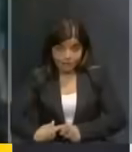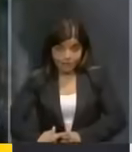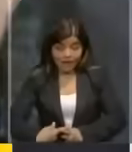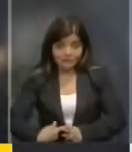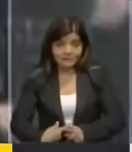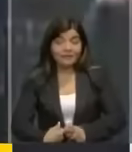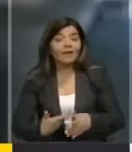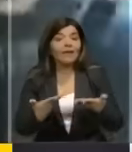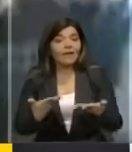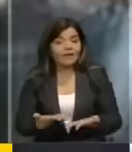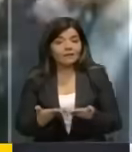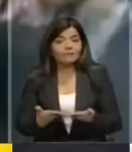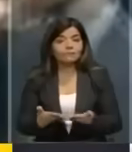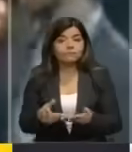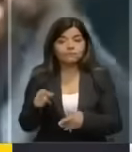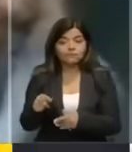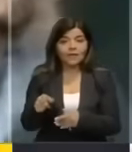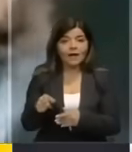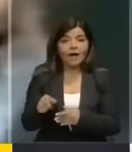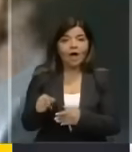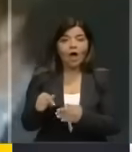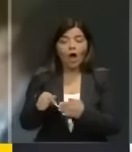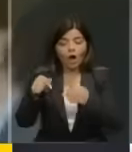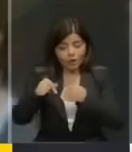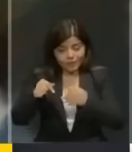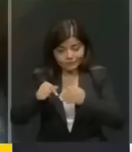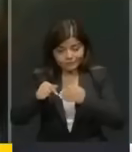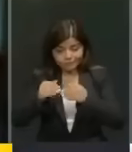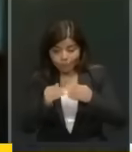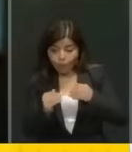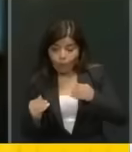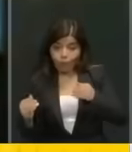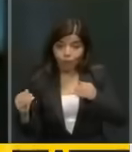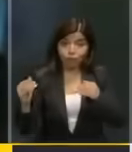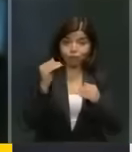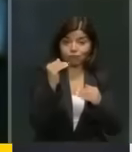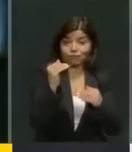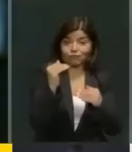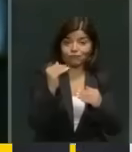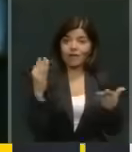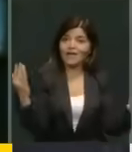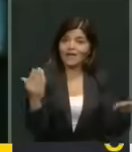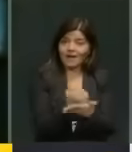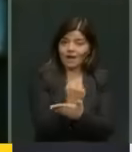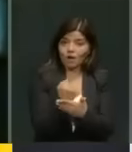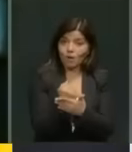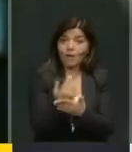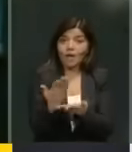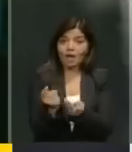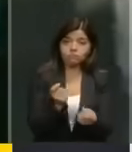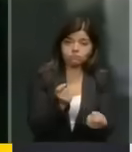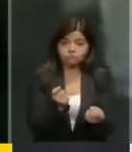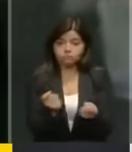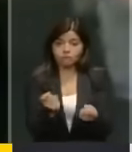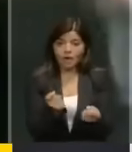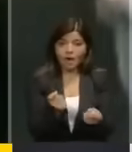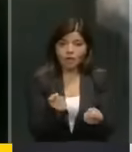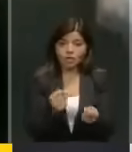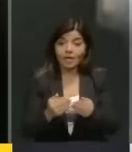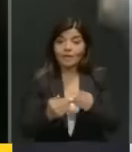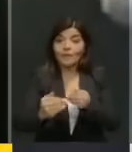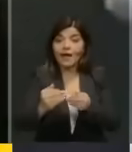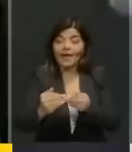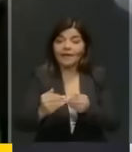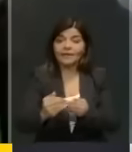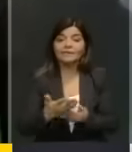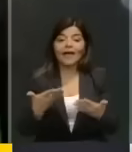Catalina le han dado una ventaja holgada. ¿Para qué? Para que entre en un proceso de negociaciones. Las claves entonces que explican